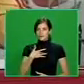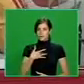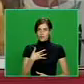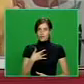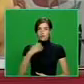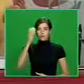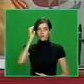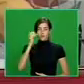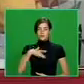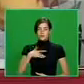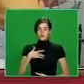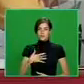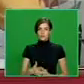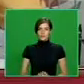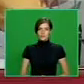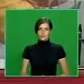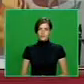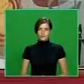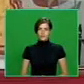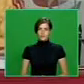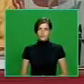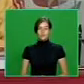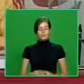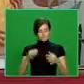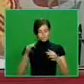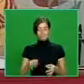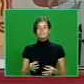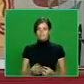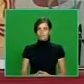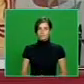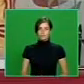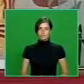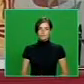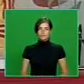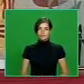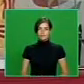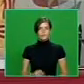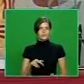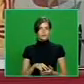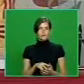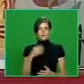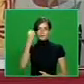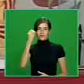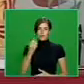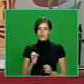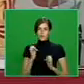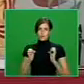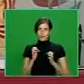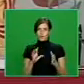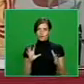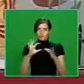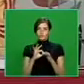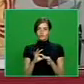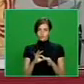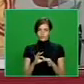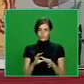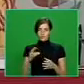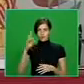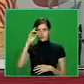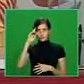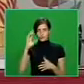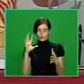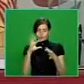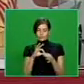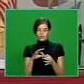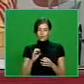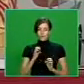conciencia sensible exactamente que es la racionalidad con la emoción y a través de